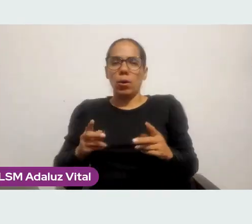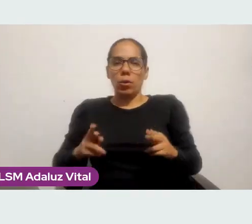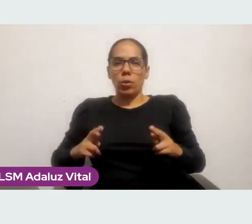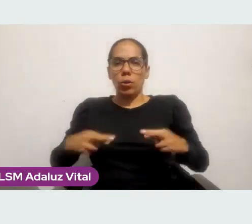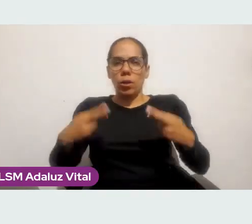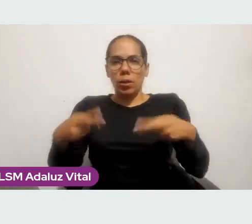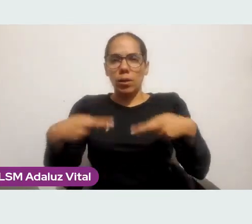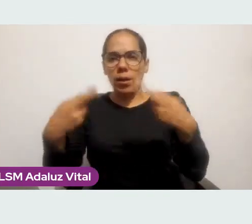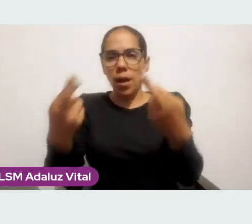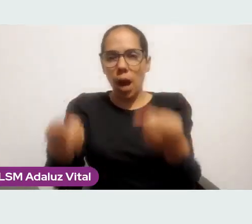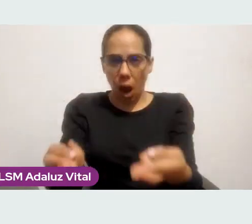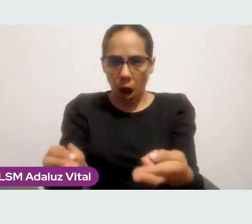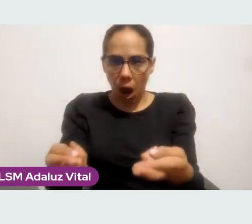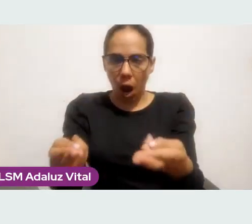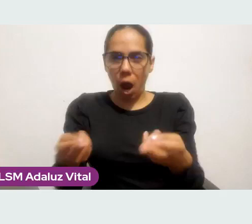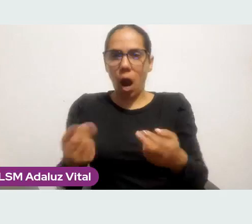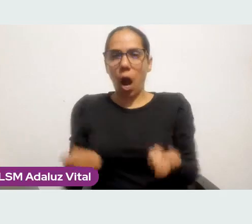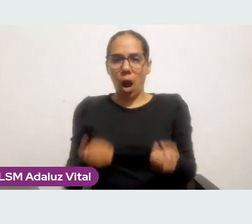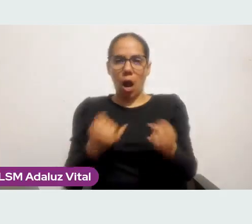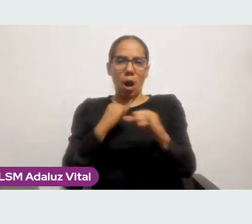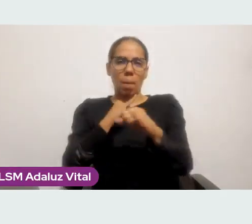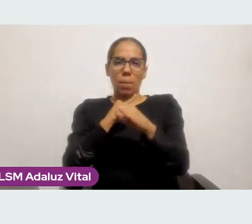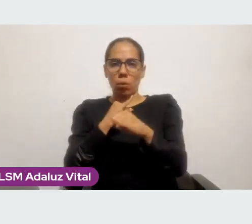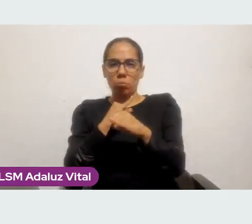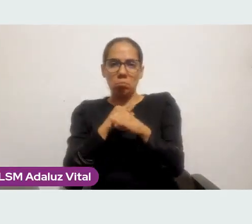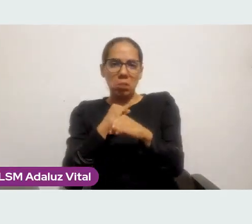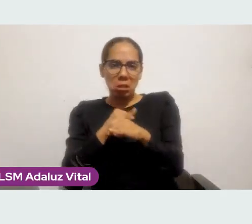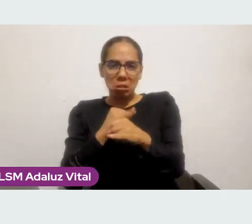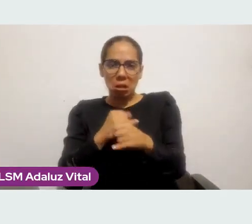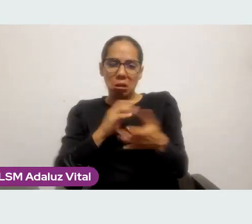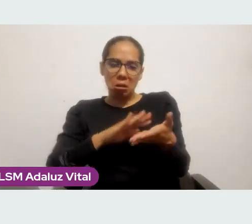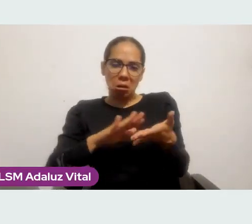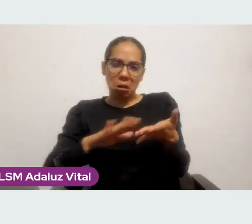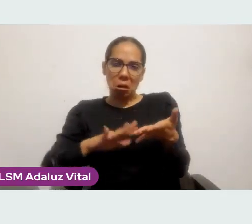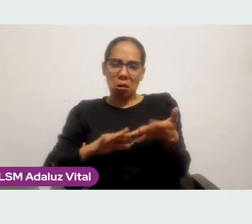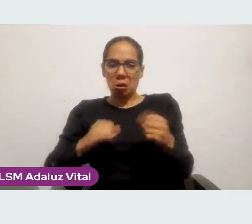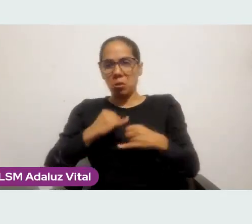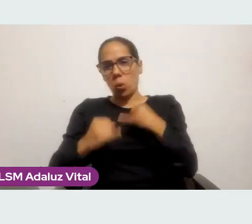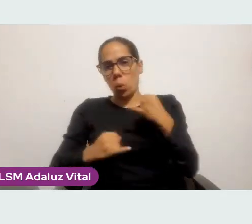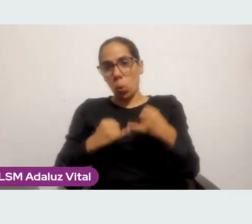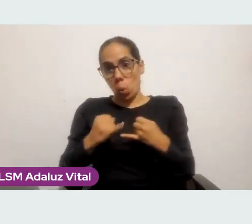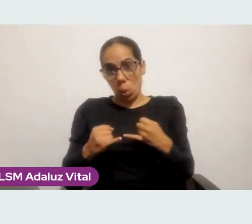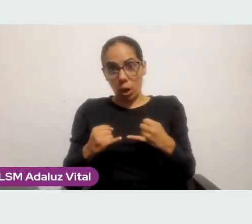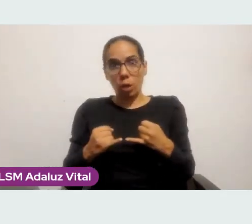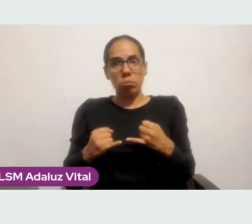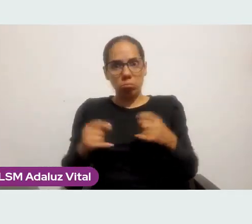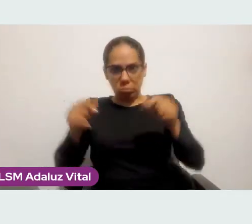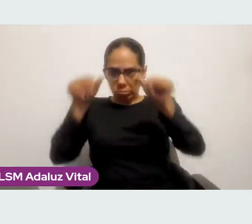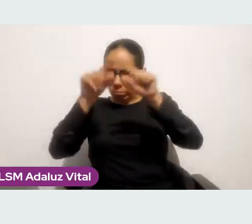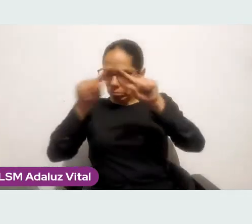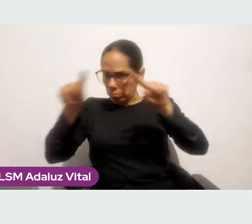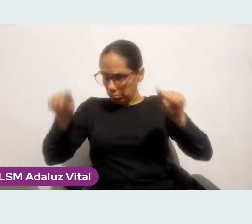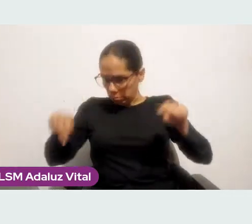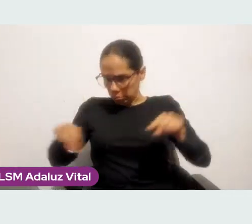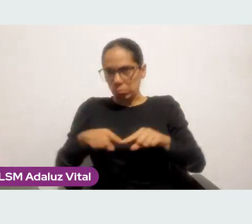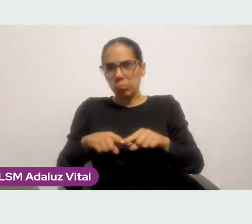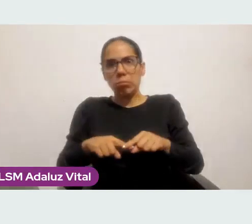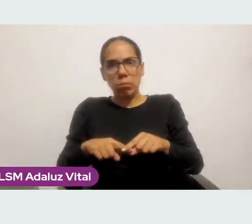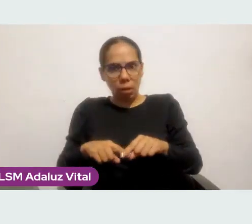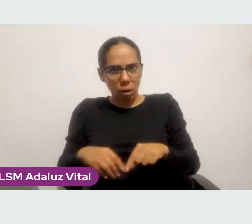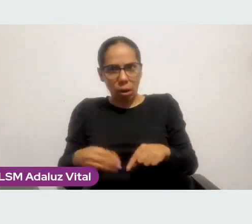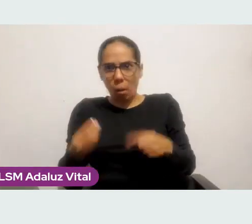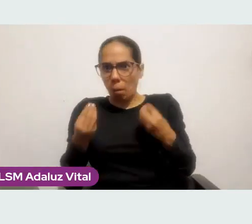de 5 años que le mueve a la iPad o a la tablet o al celular en los